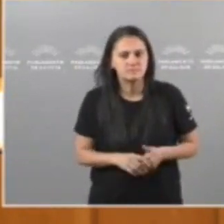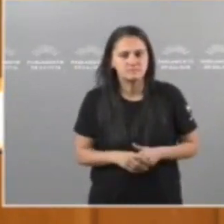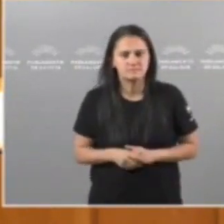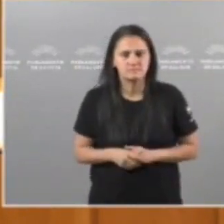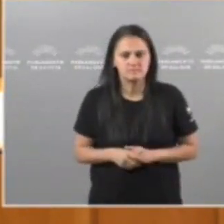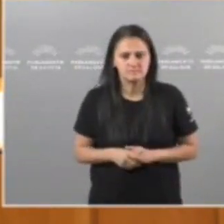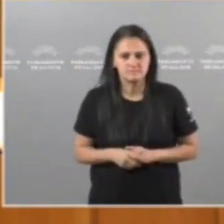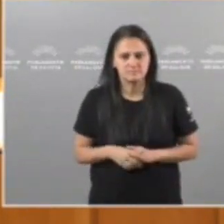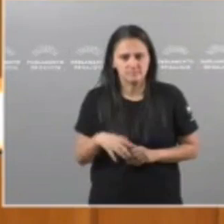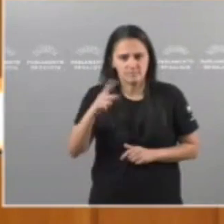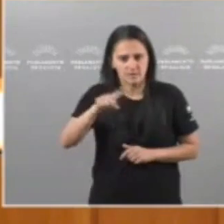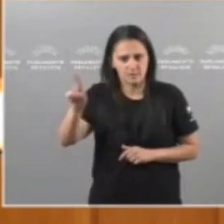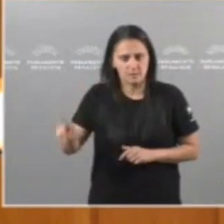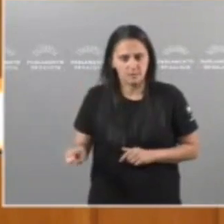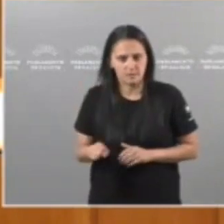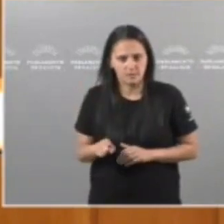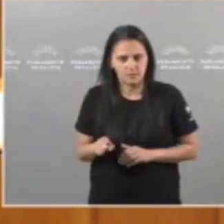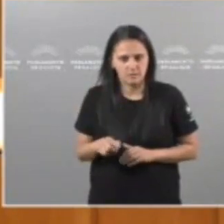Que primaria?